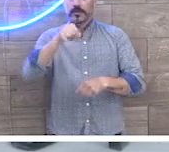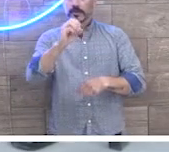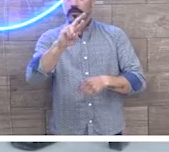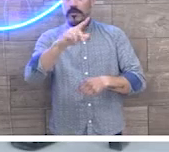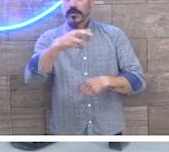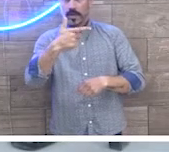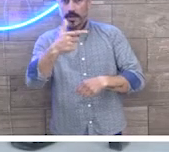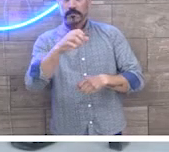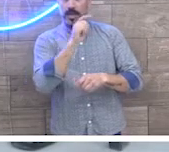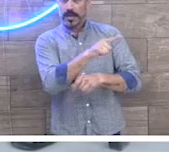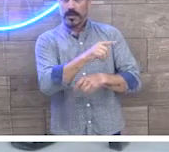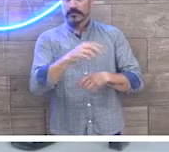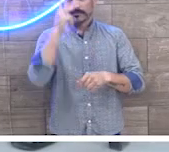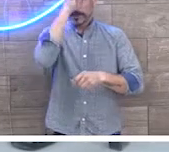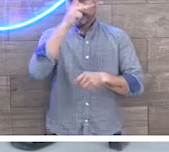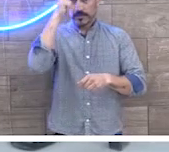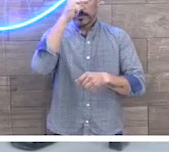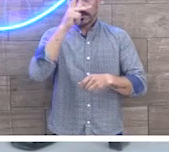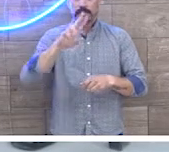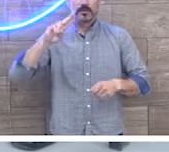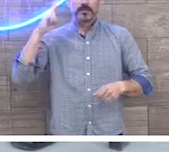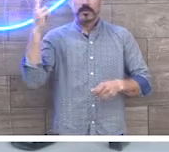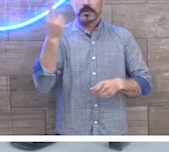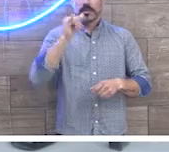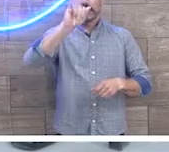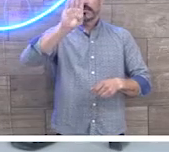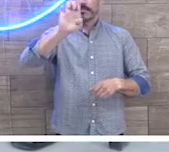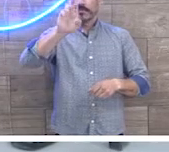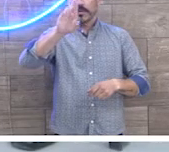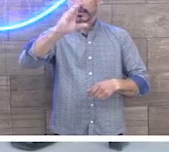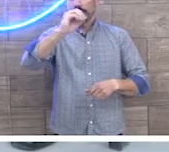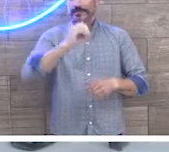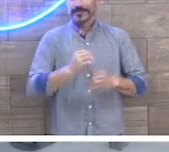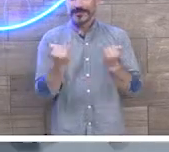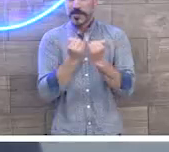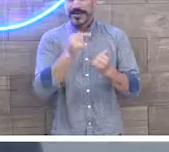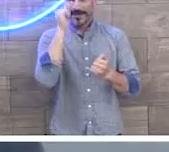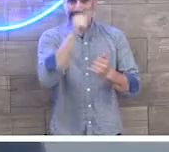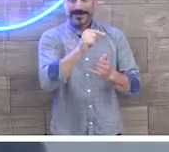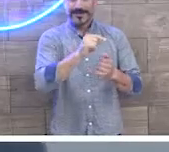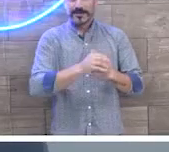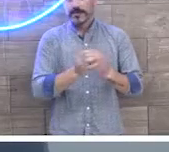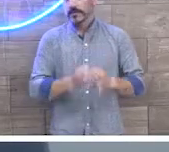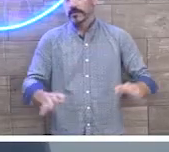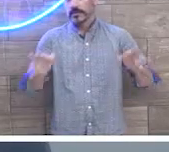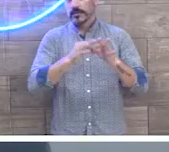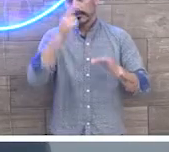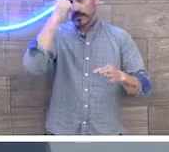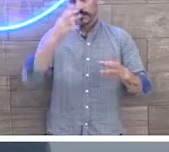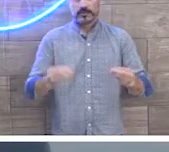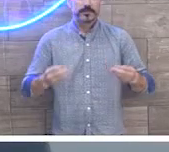Farías, psicólogo, egresado de la Universidad Iberoamericana y también un referente importante para